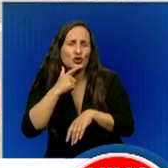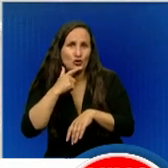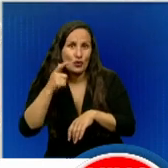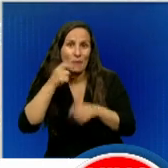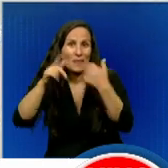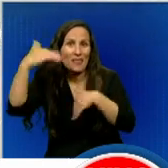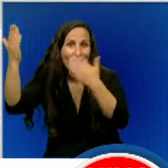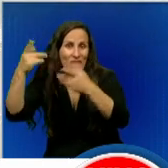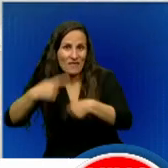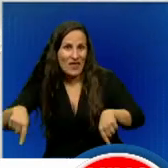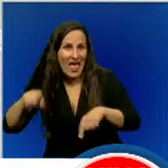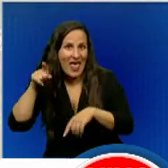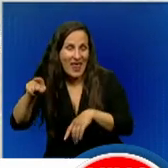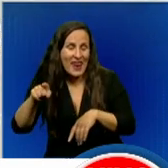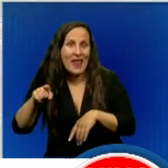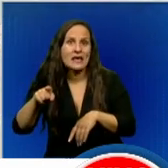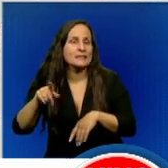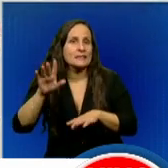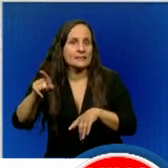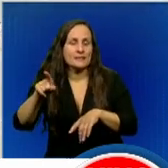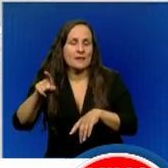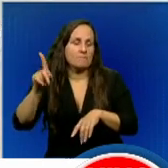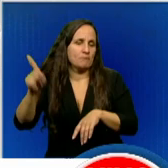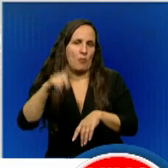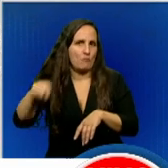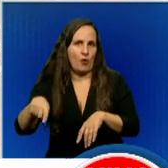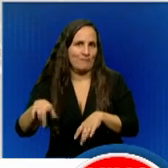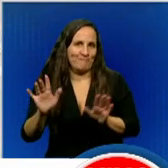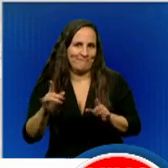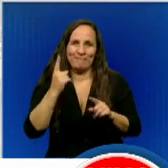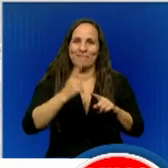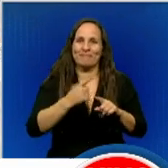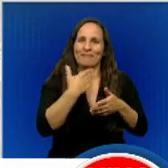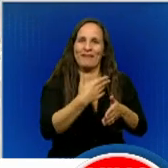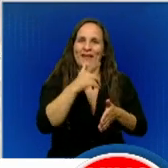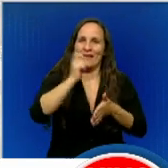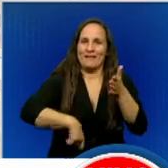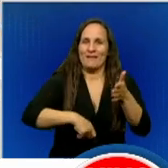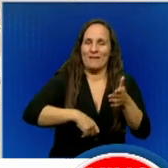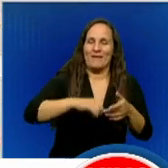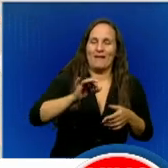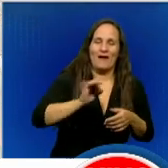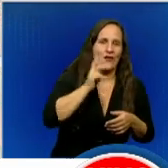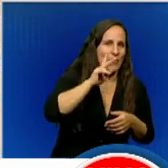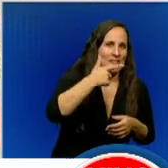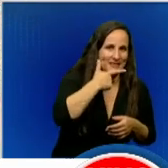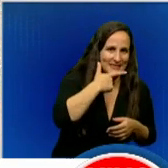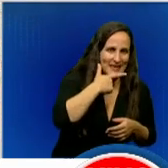y que se vio obligada a dejarlo sin efecto por efecto de ese pacto fiscal 2017